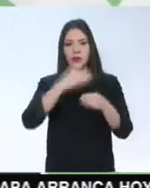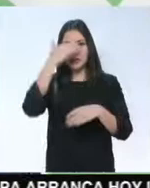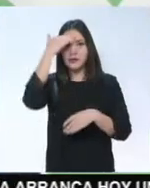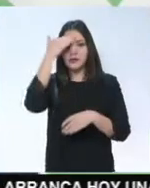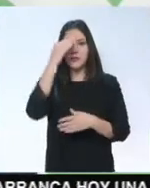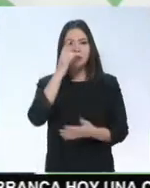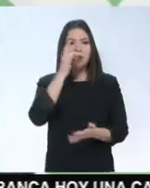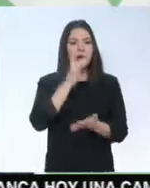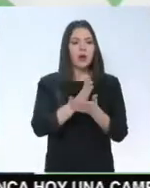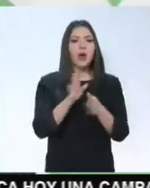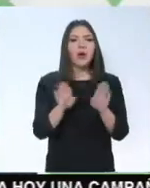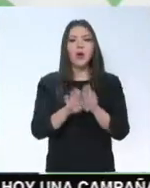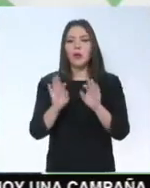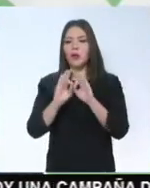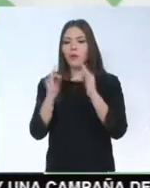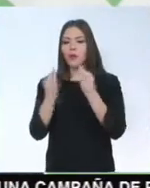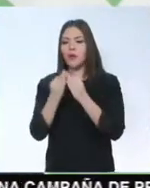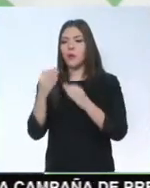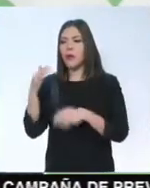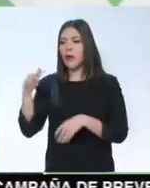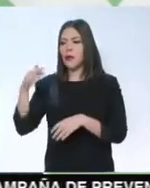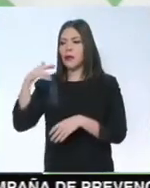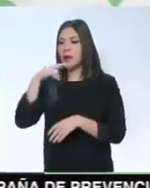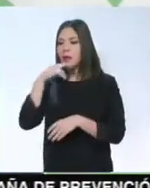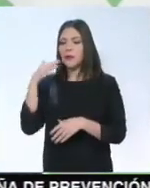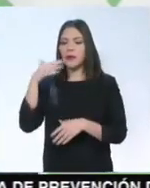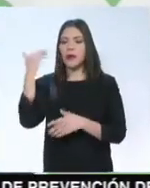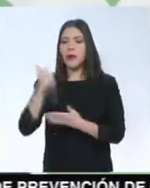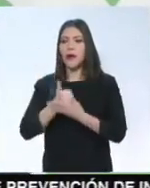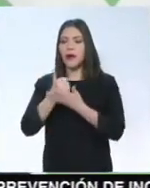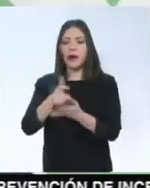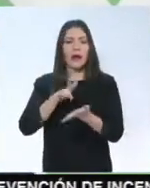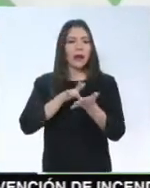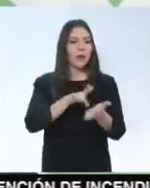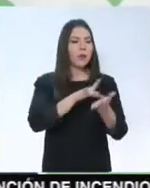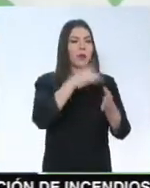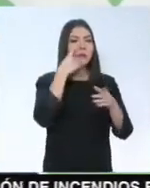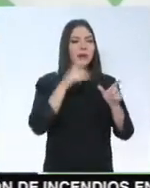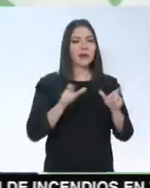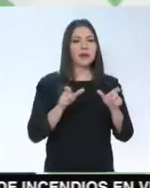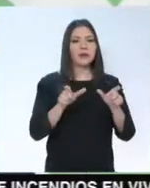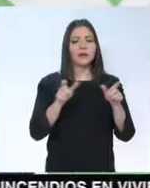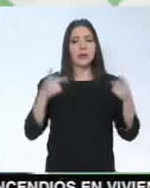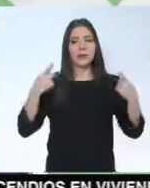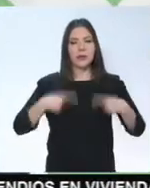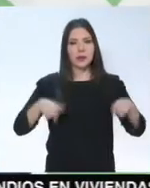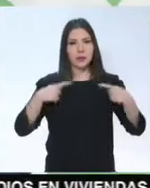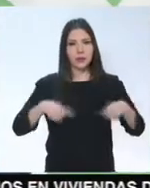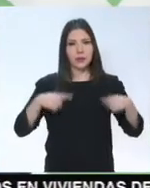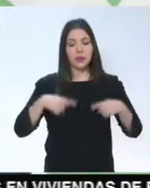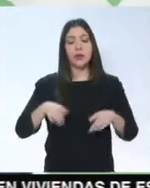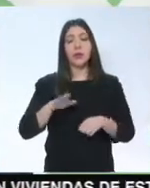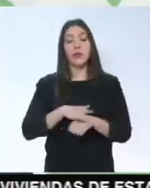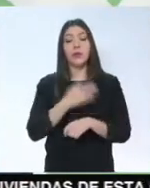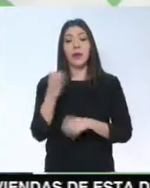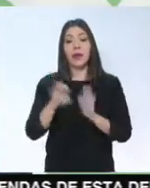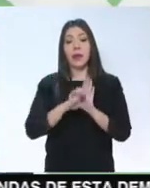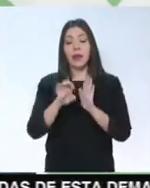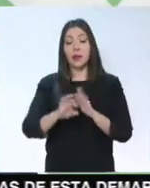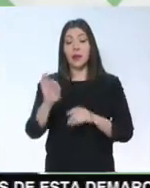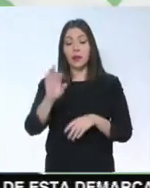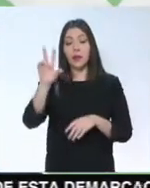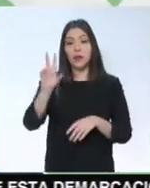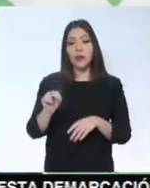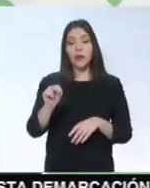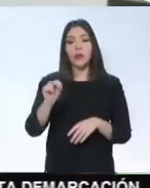que agilicen, en este caso, el servicio de la seguridad pública, porque de otra manera las estructuras,